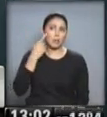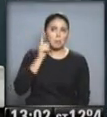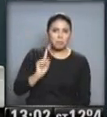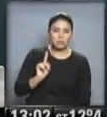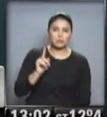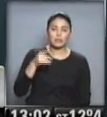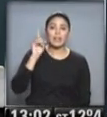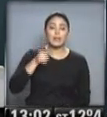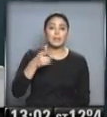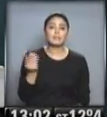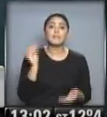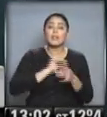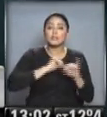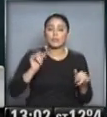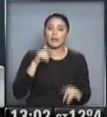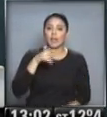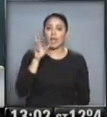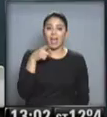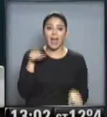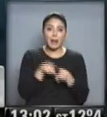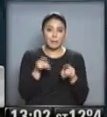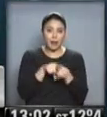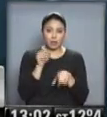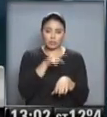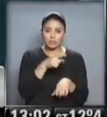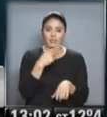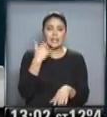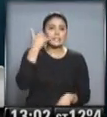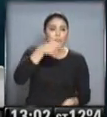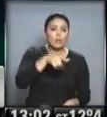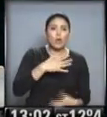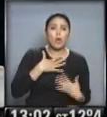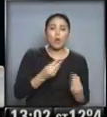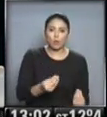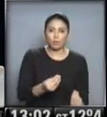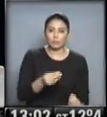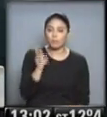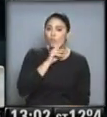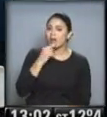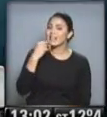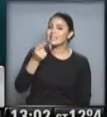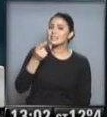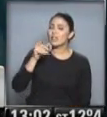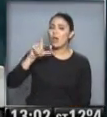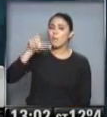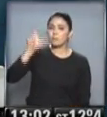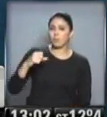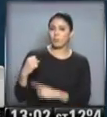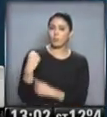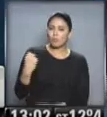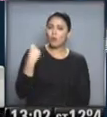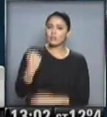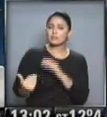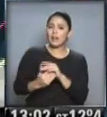que su hermano tras escuchar la voz de la mujer la llamó para ver cómo estaba la mujer atribuyó la amenaza a alguien muy fuerte alguien